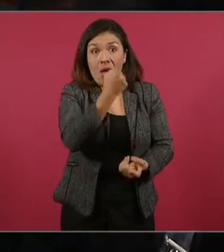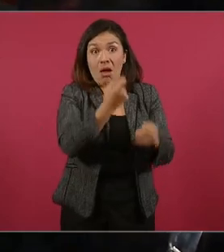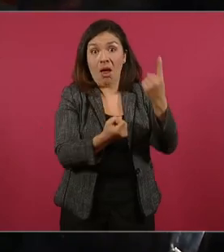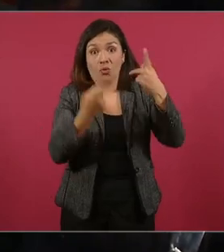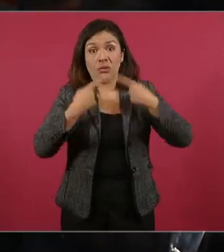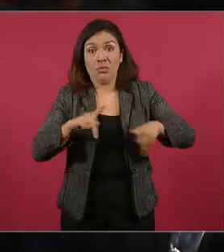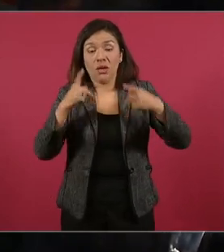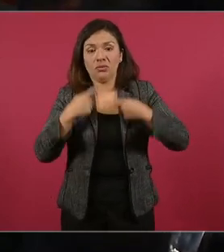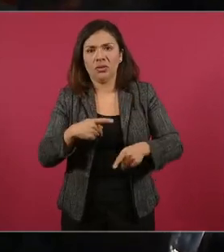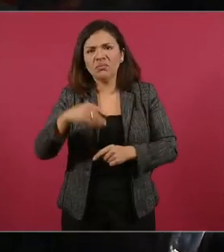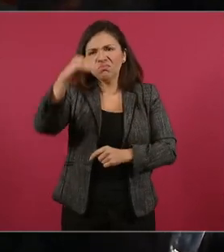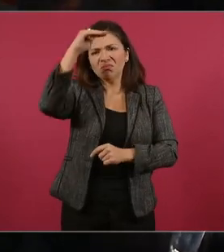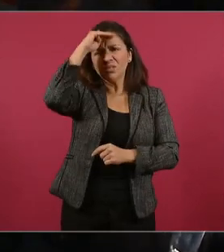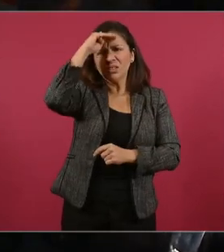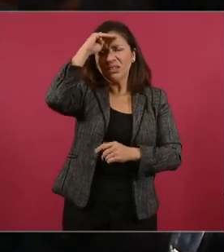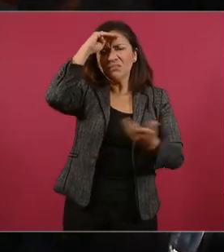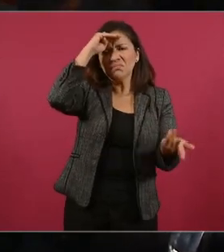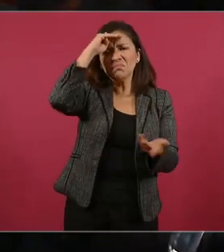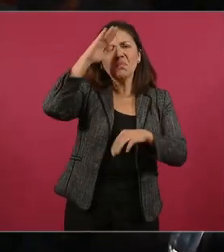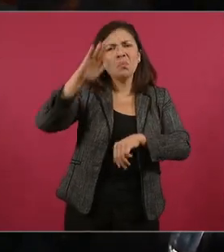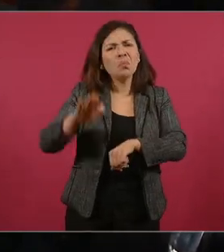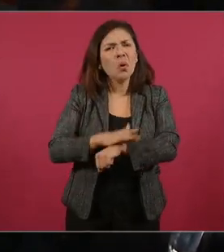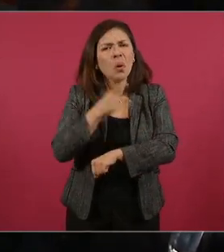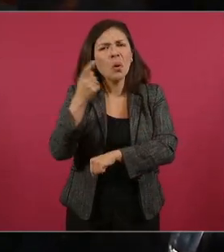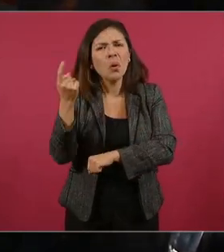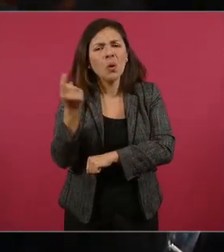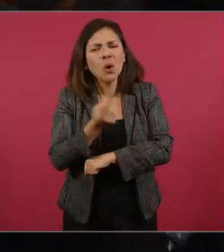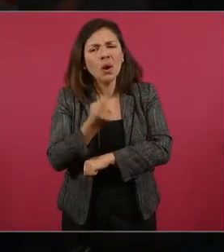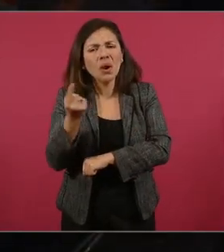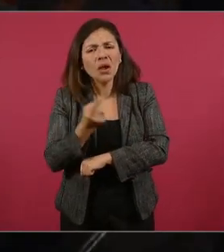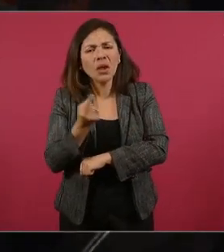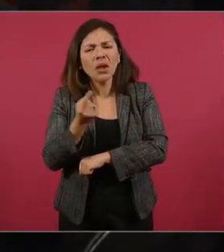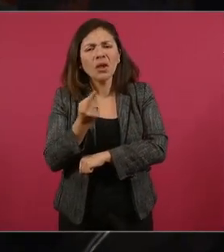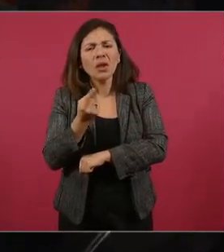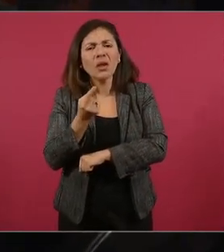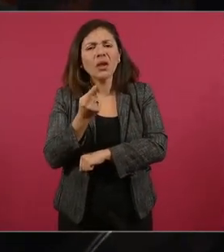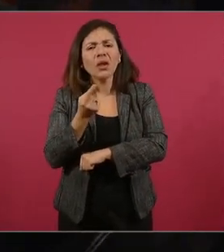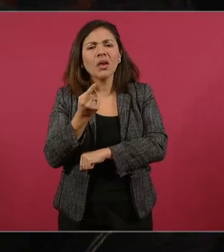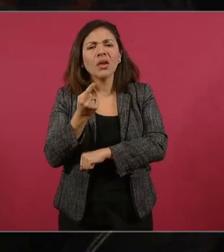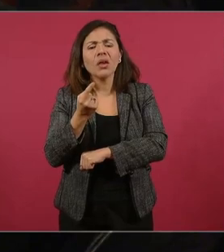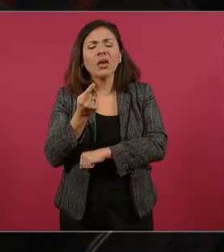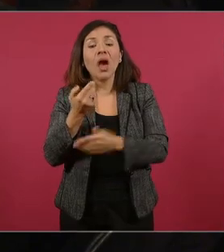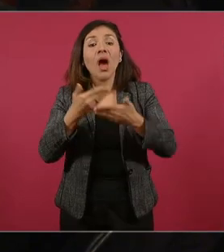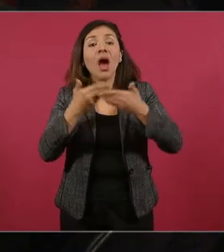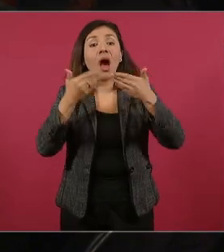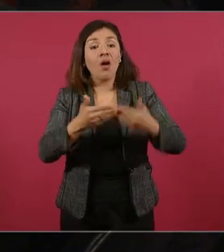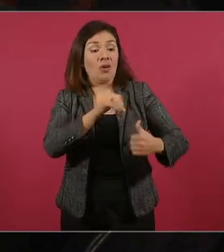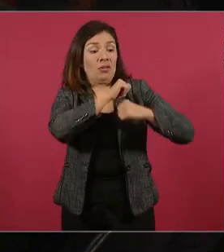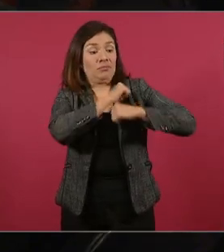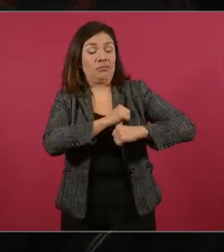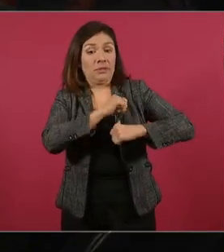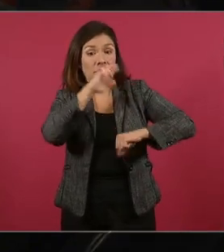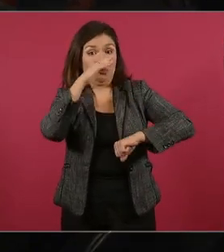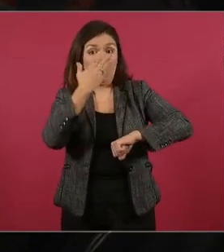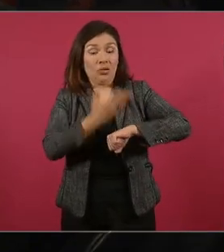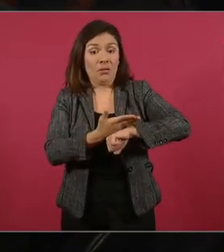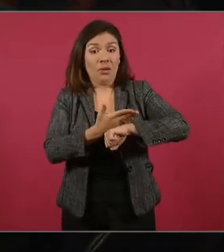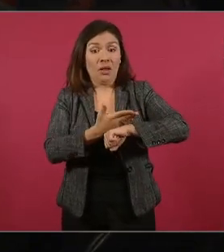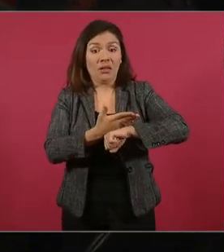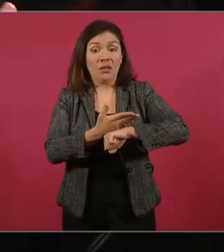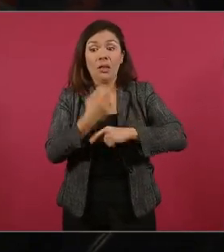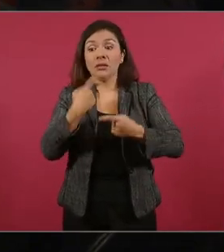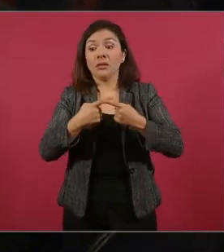algunas personas se preguntan el por qué ahora se le delega, digamos, esta tarea a